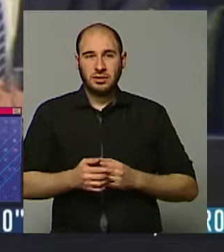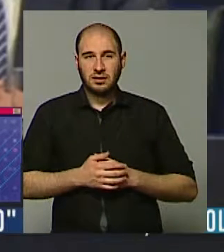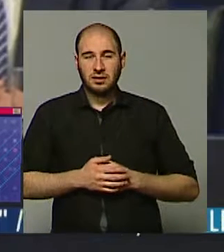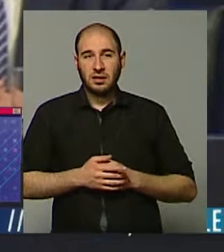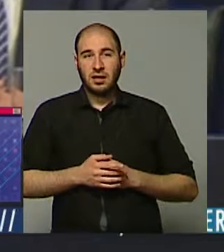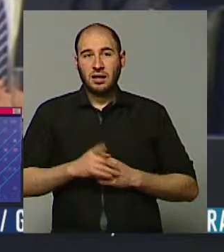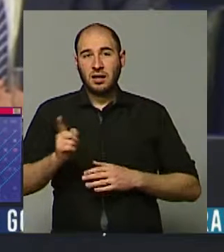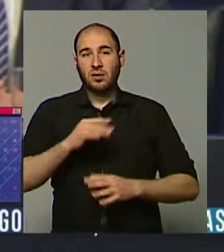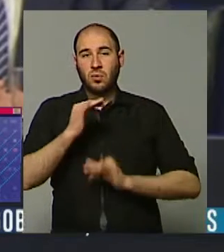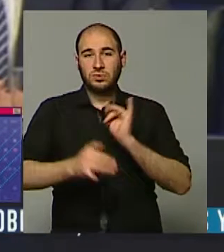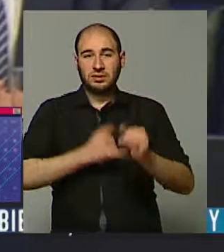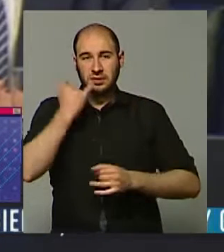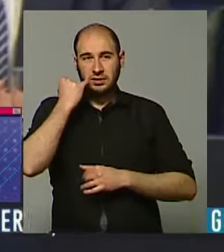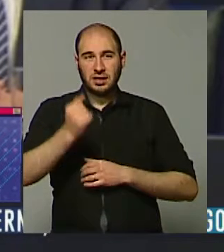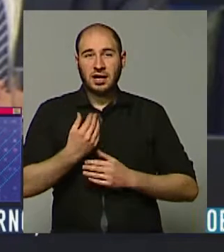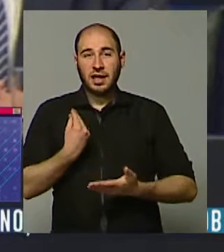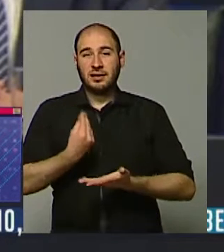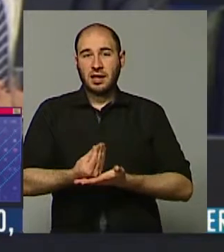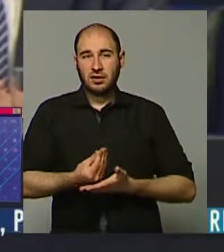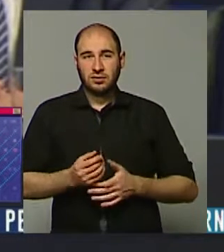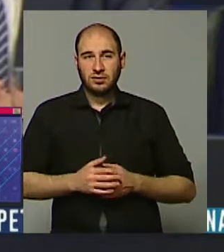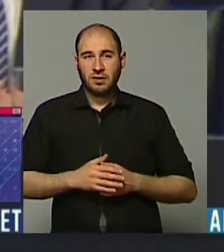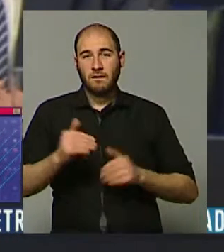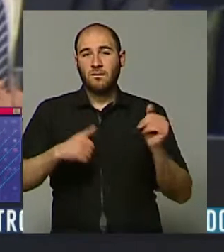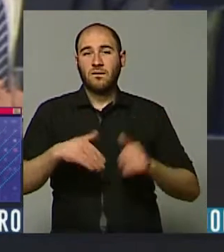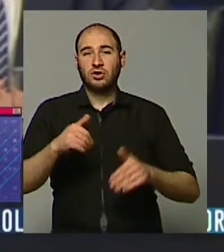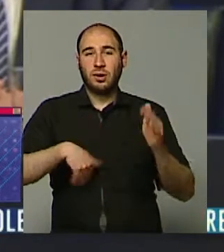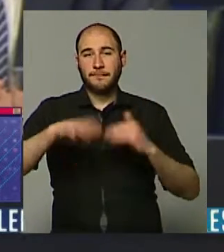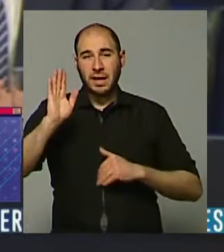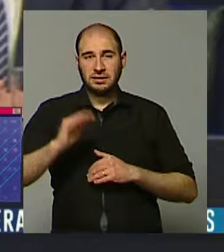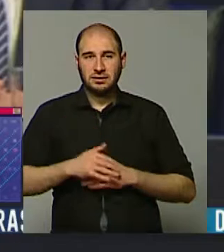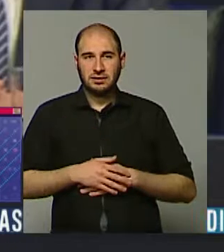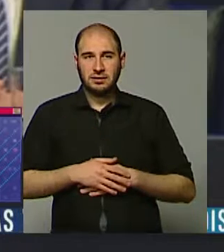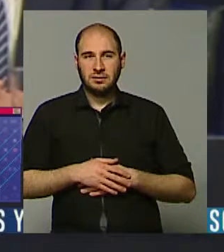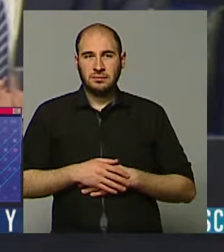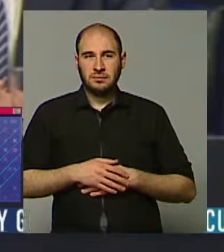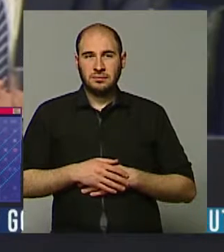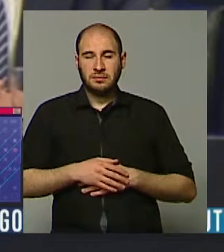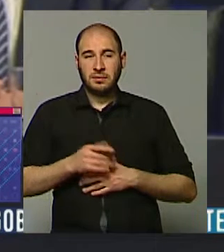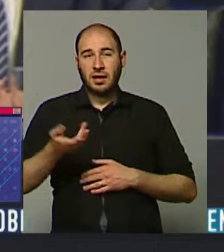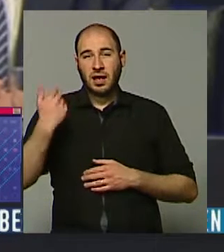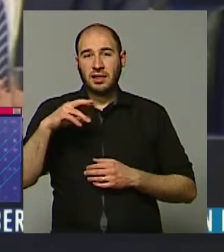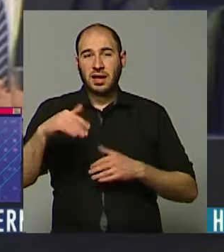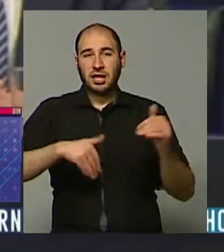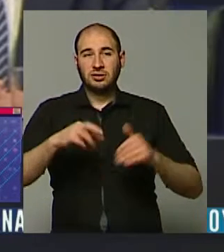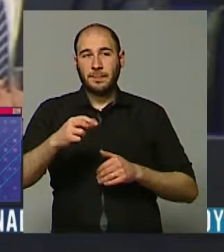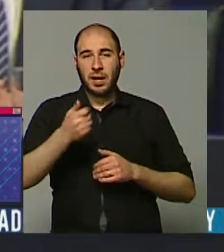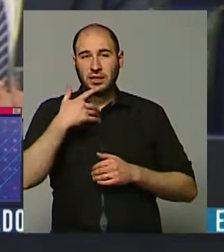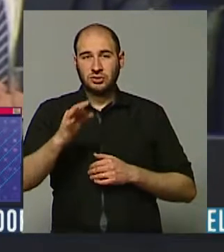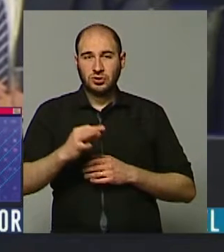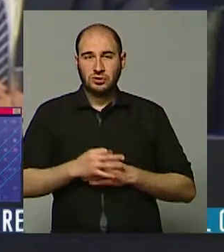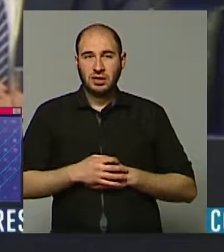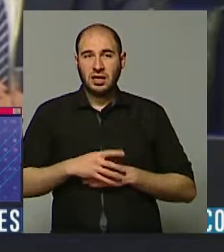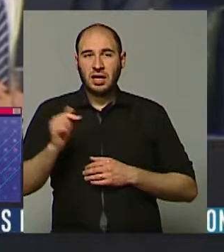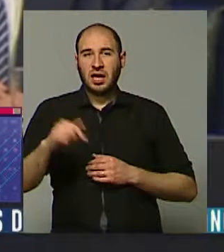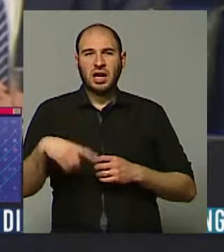lo ha manifestado el candidato que más votos obtuvo en las recientes elecciones primarias, no